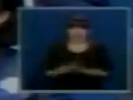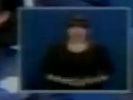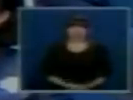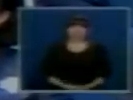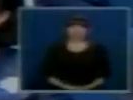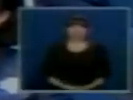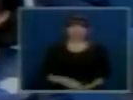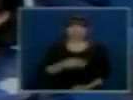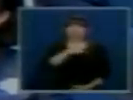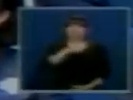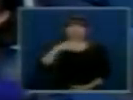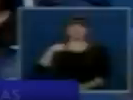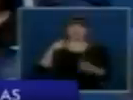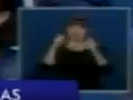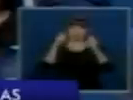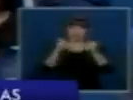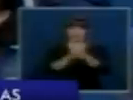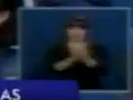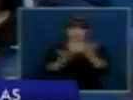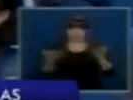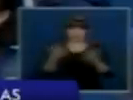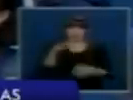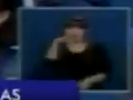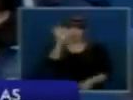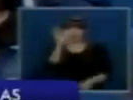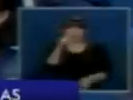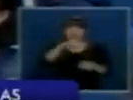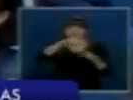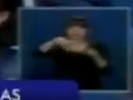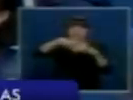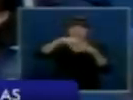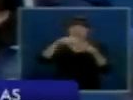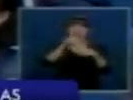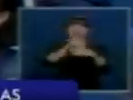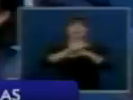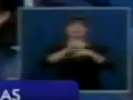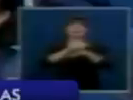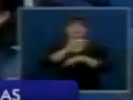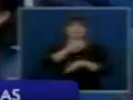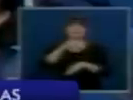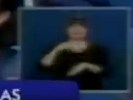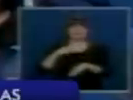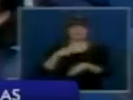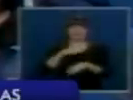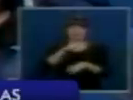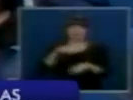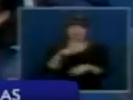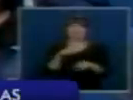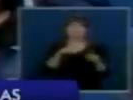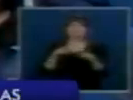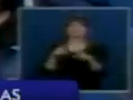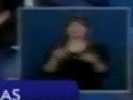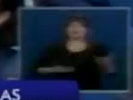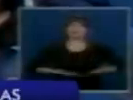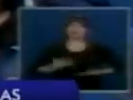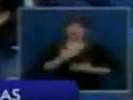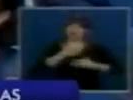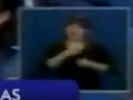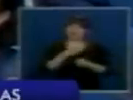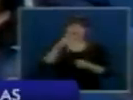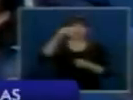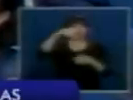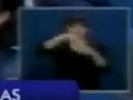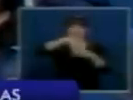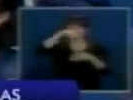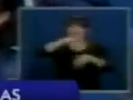En el Ministerio de Educación Pública encontramos que un círculo de asesores del ministro, siendo personal de confianza que no marcaba hora de